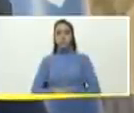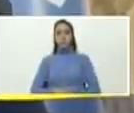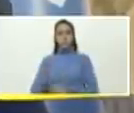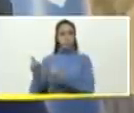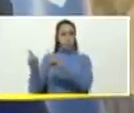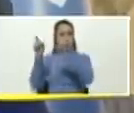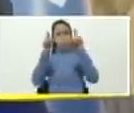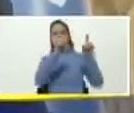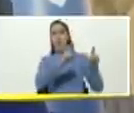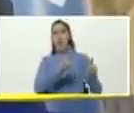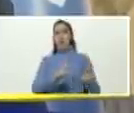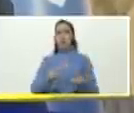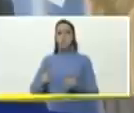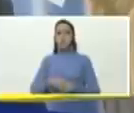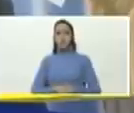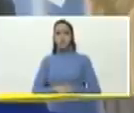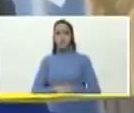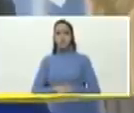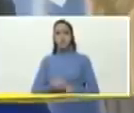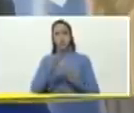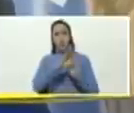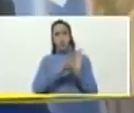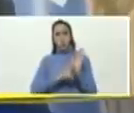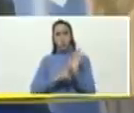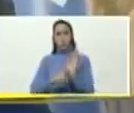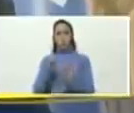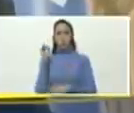doctrinaria y constitucional.